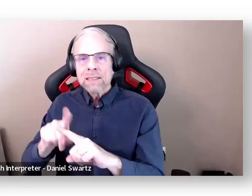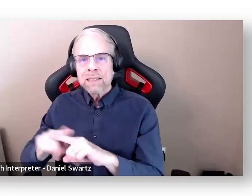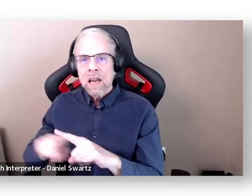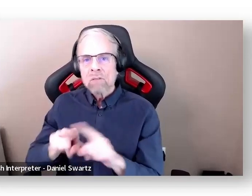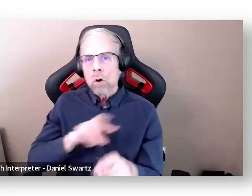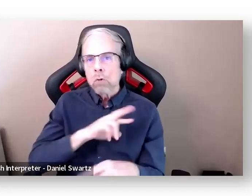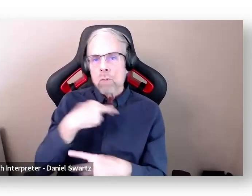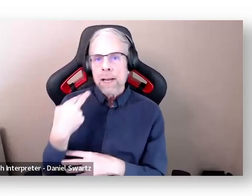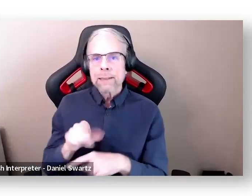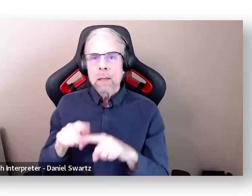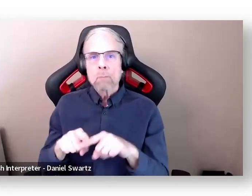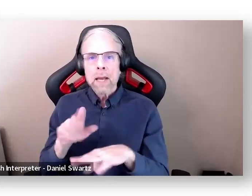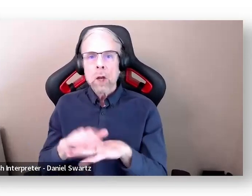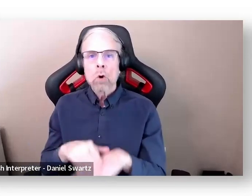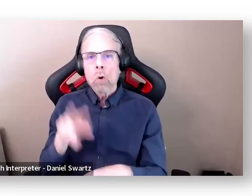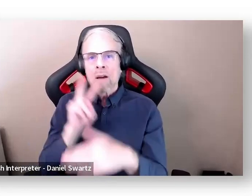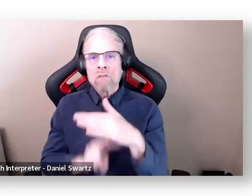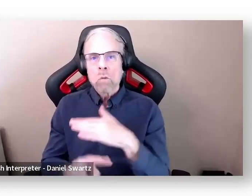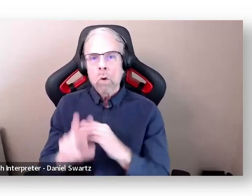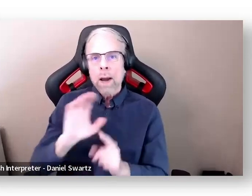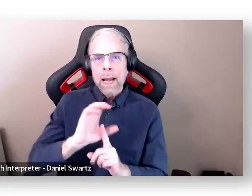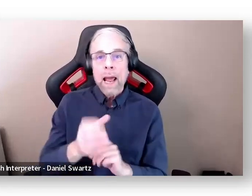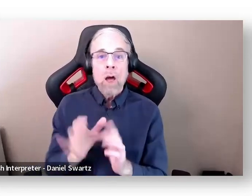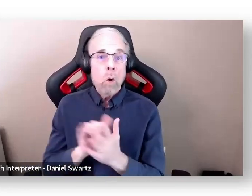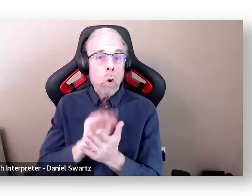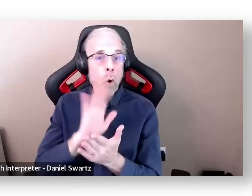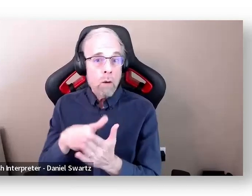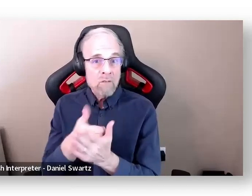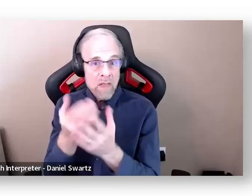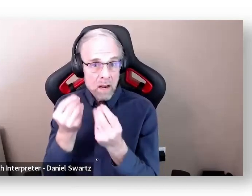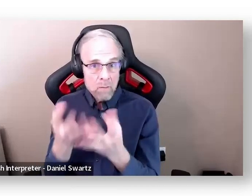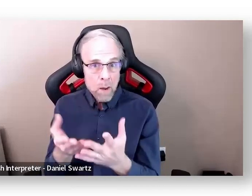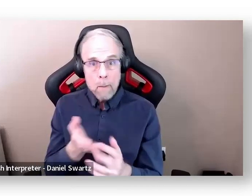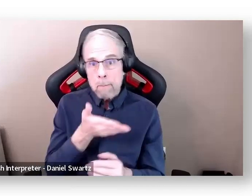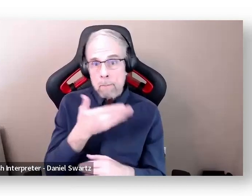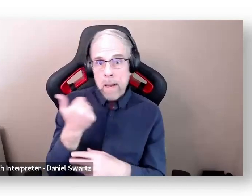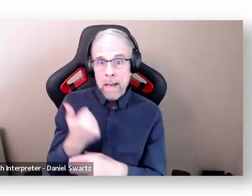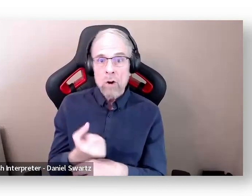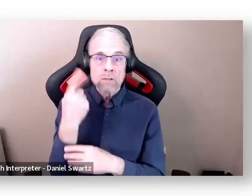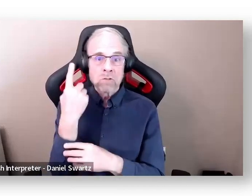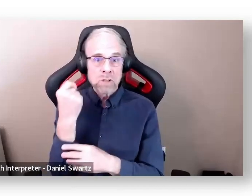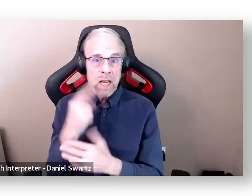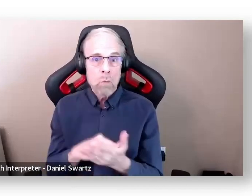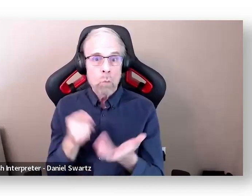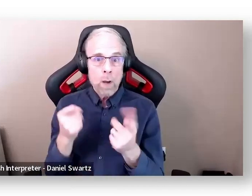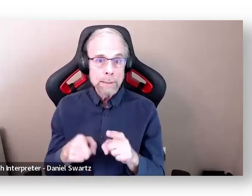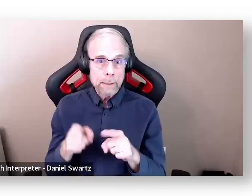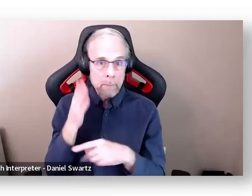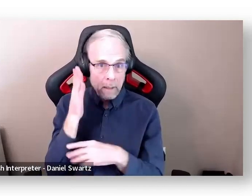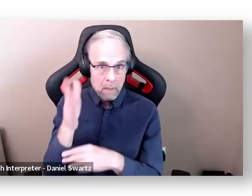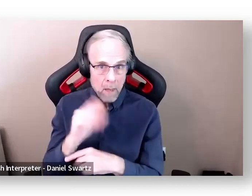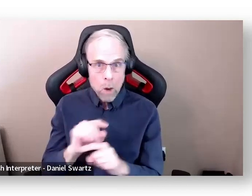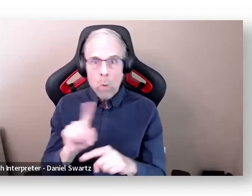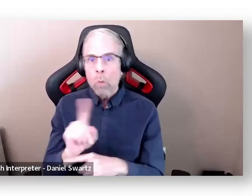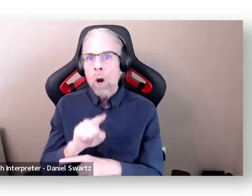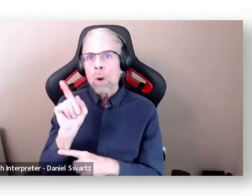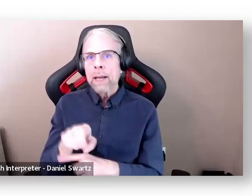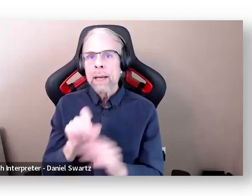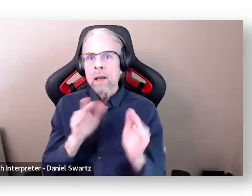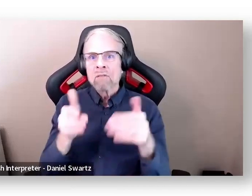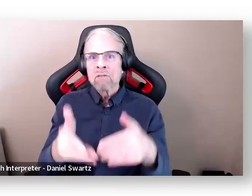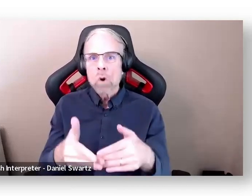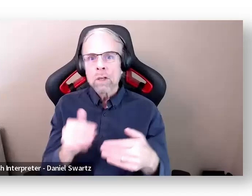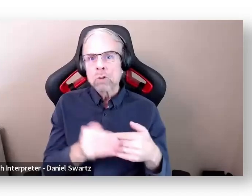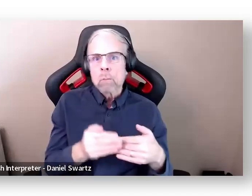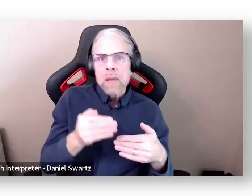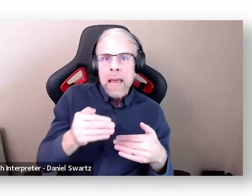las consecuencias de los incendios forestales en función de las condiciones de pronóstico. Entonces, toda esta información nos permite comprender mejor lo que viene